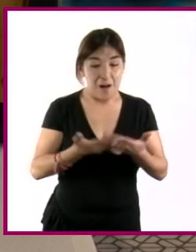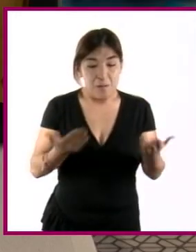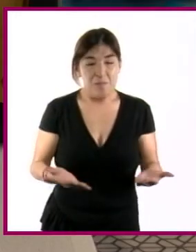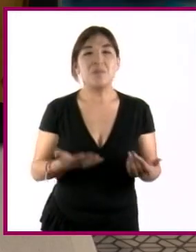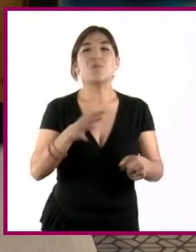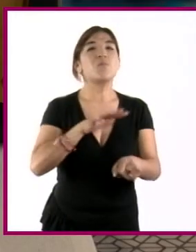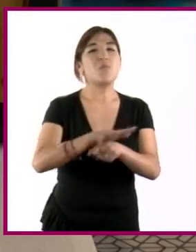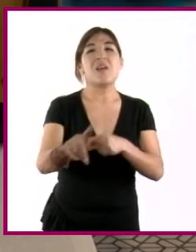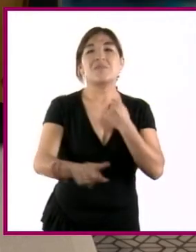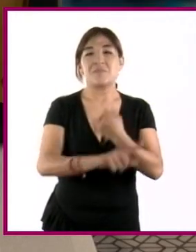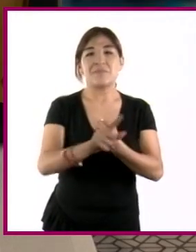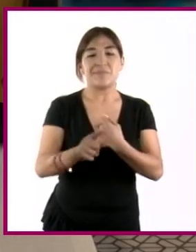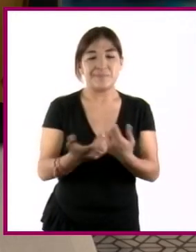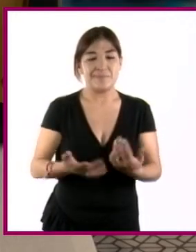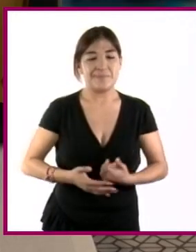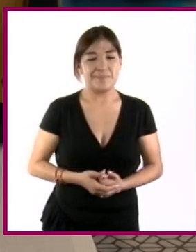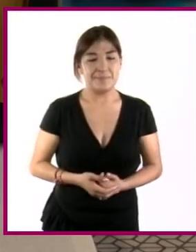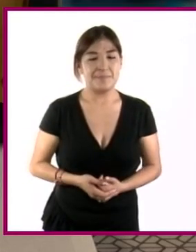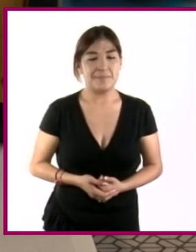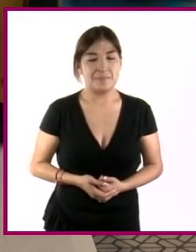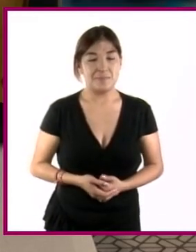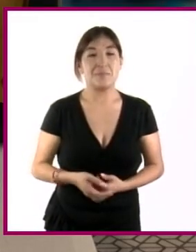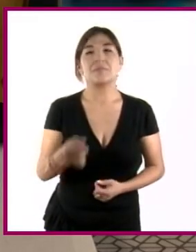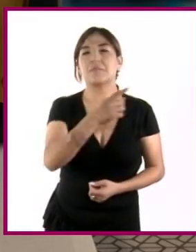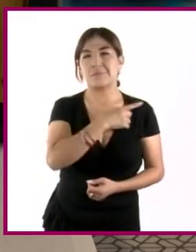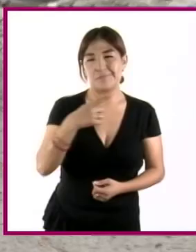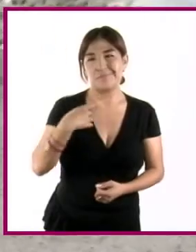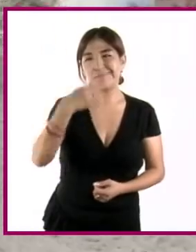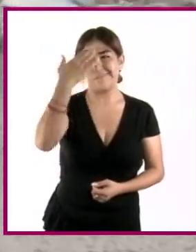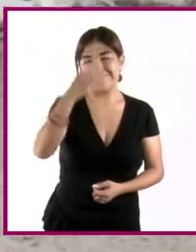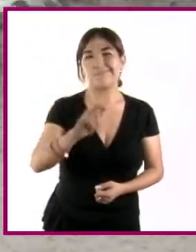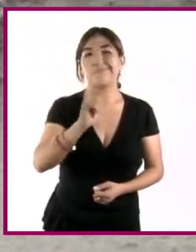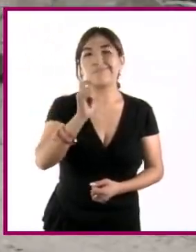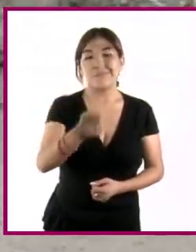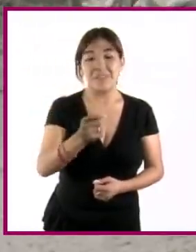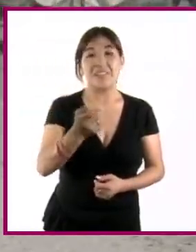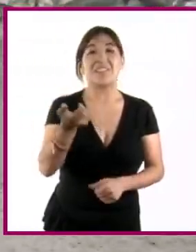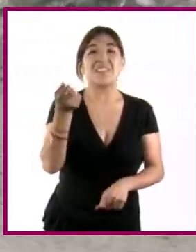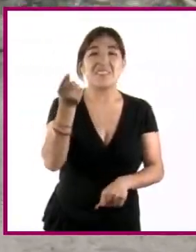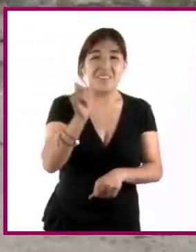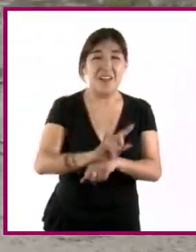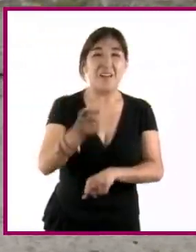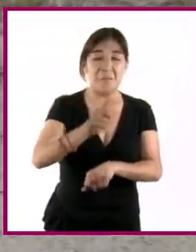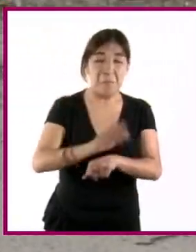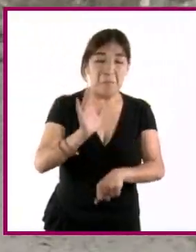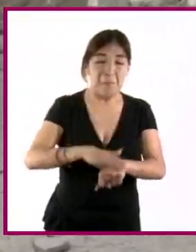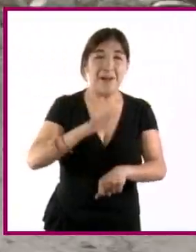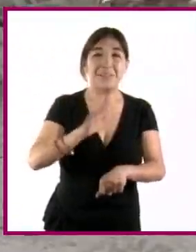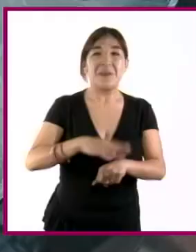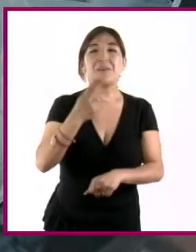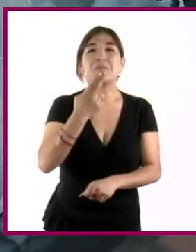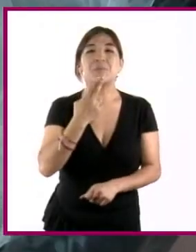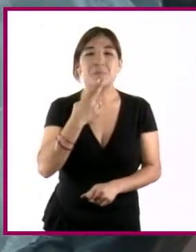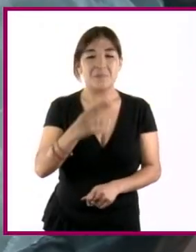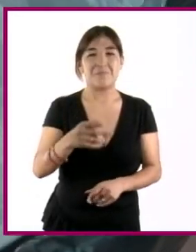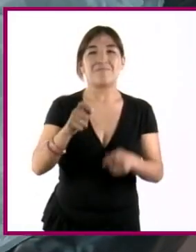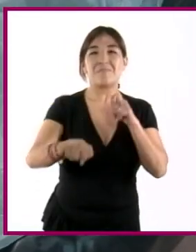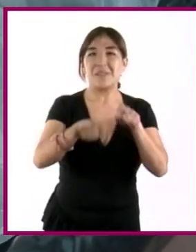hay que tener en cuenta que cada vez usamos más plásticos. Se acumulan en los sistemas que usamos para manejar la